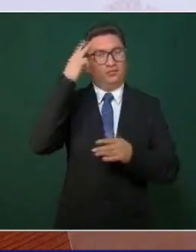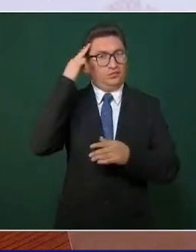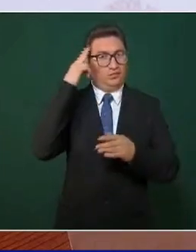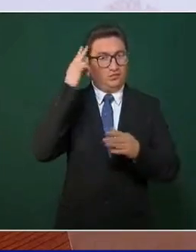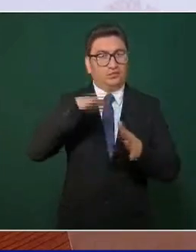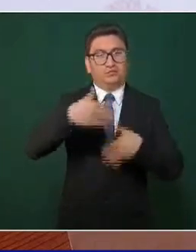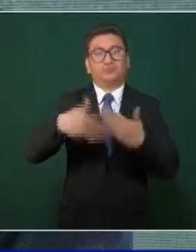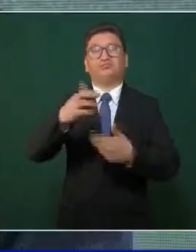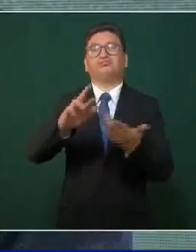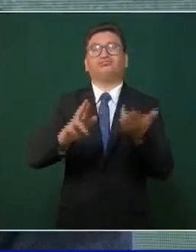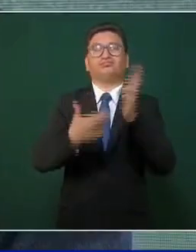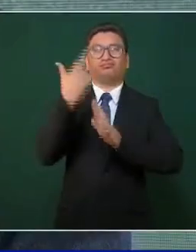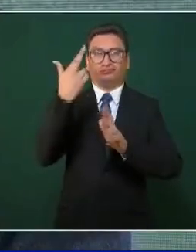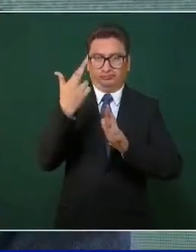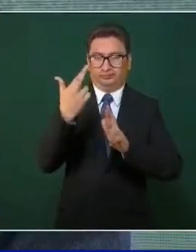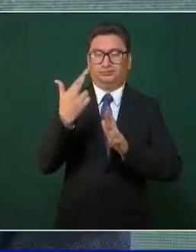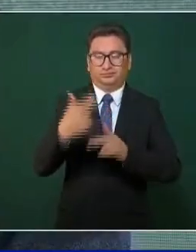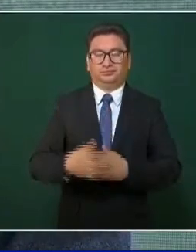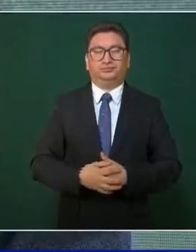la revolución.